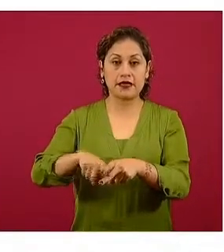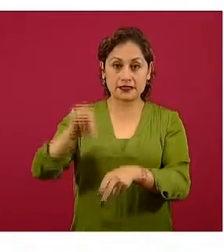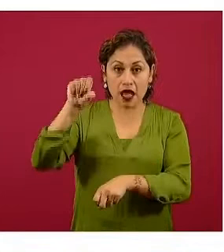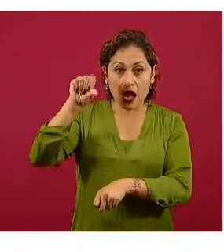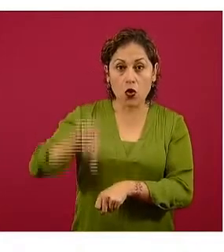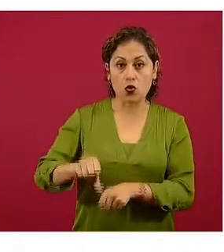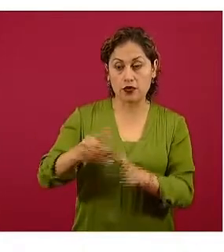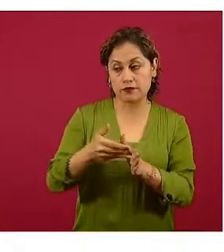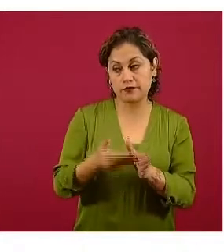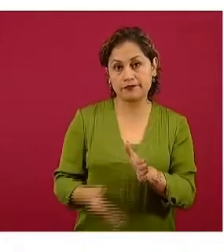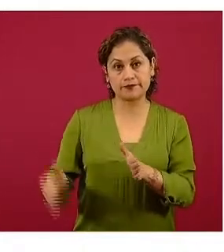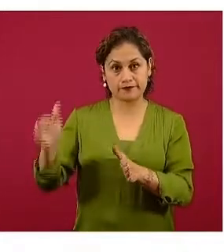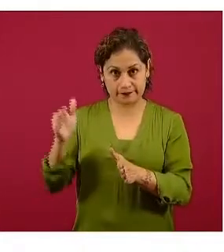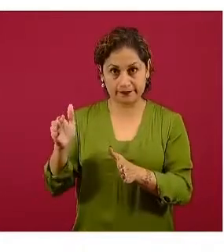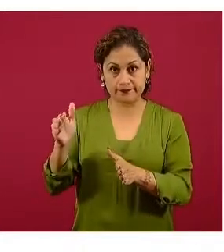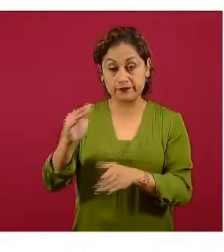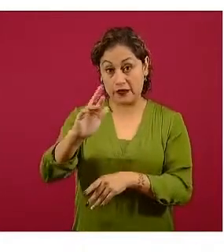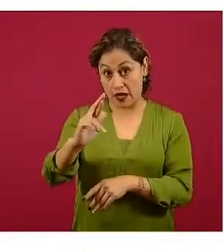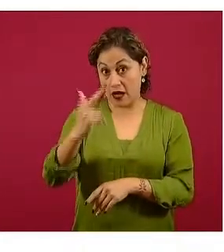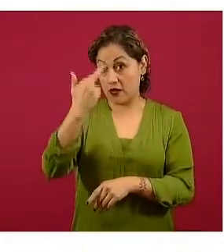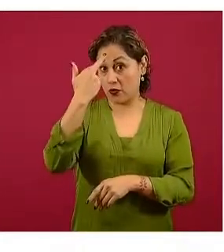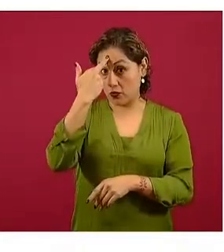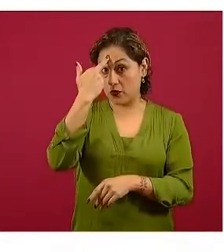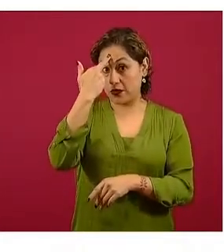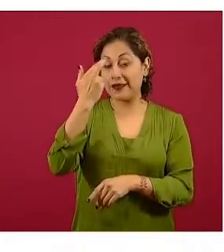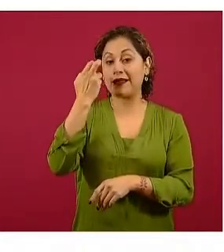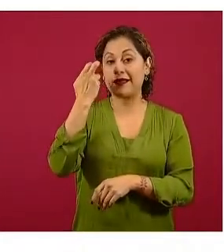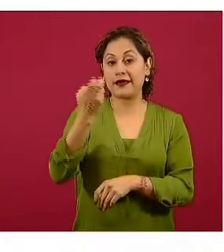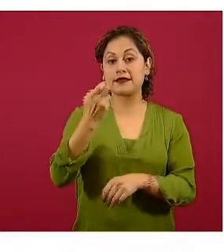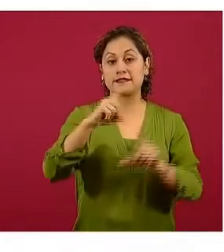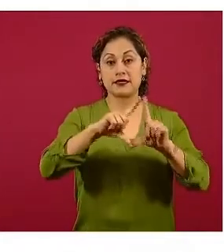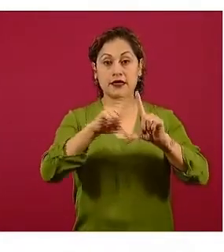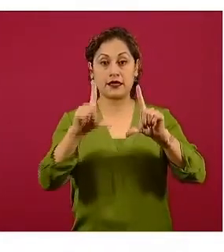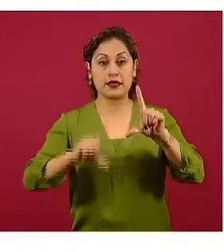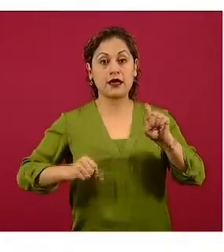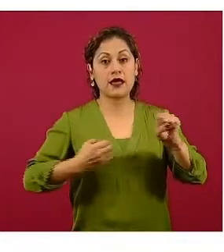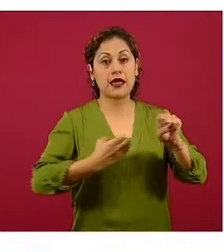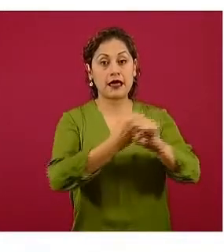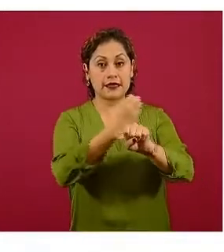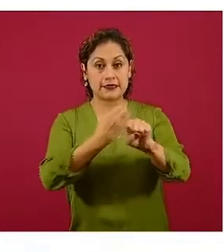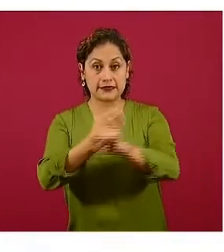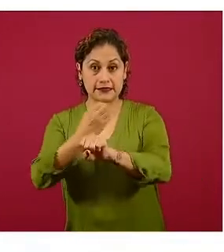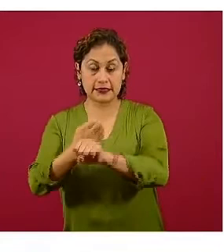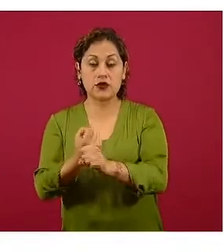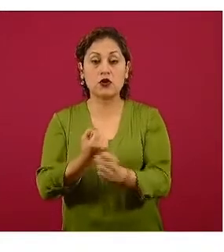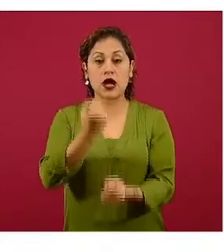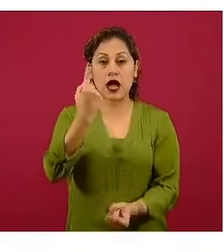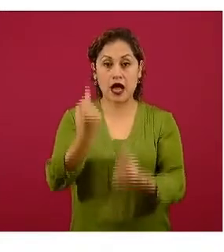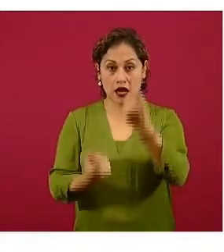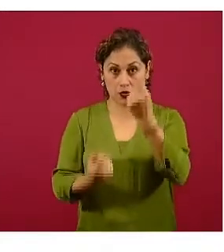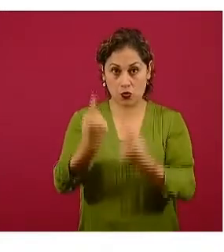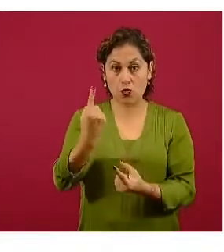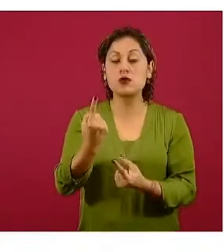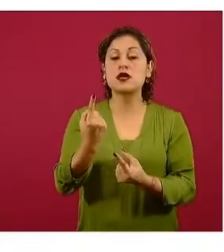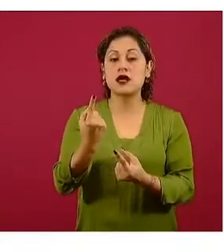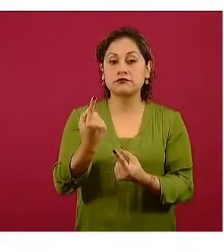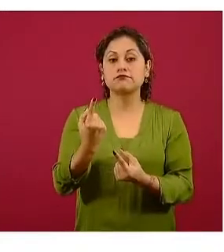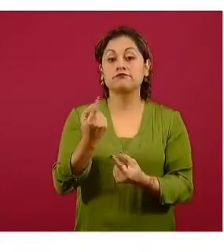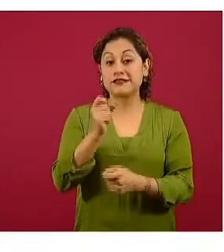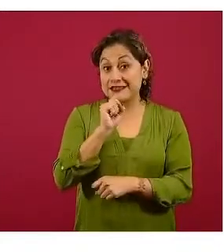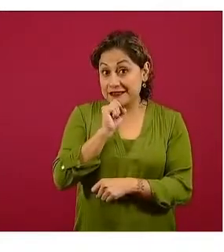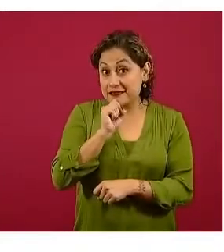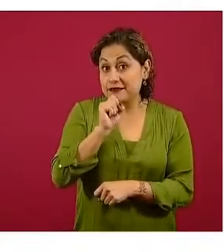hoy, aunque hay que recordar que algunas entidades federativas, y en base a las competencias que le da el SER,